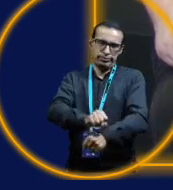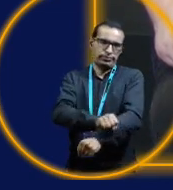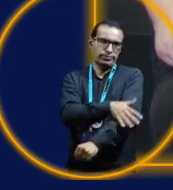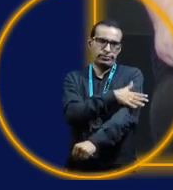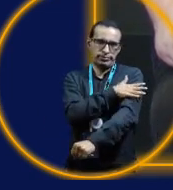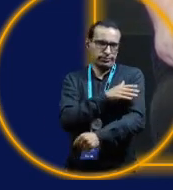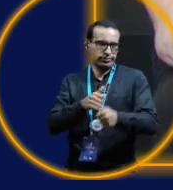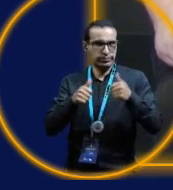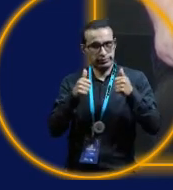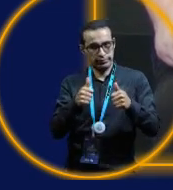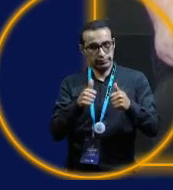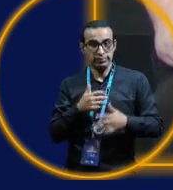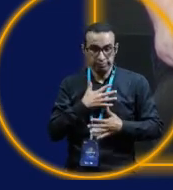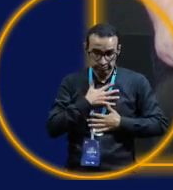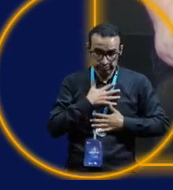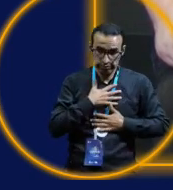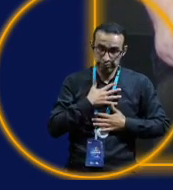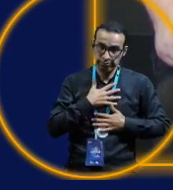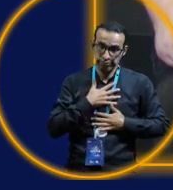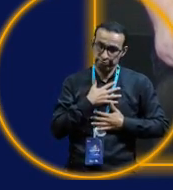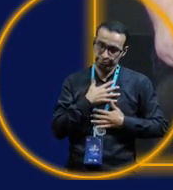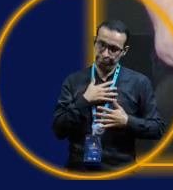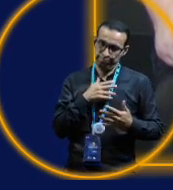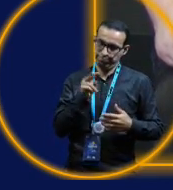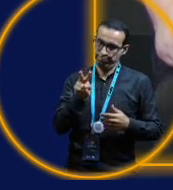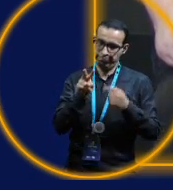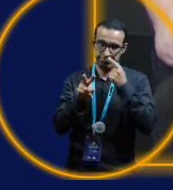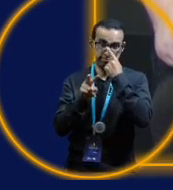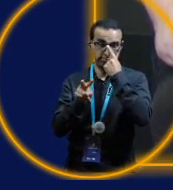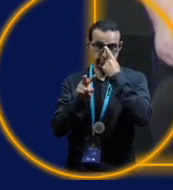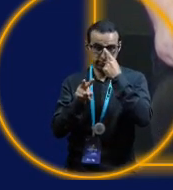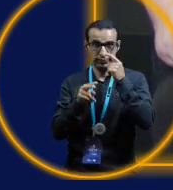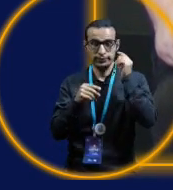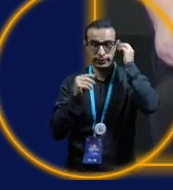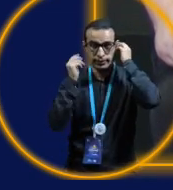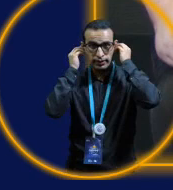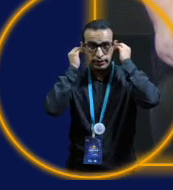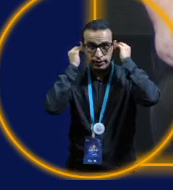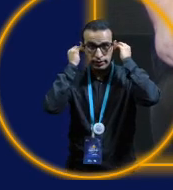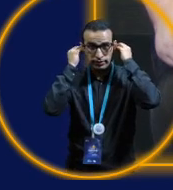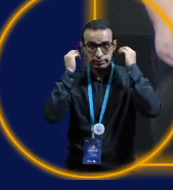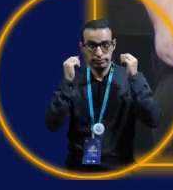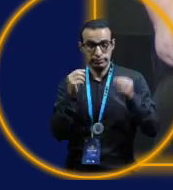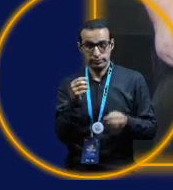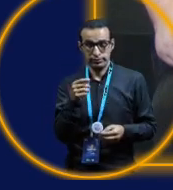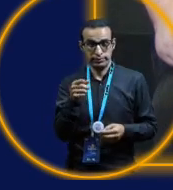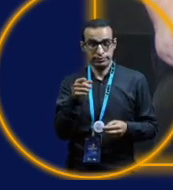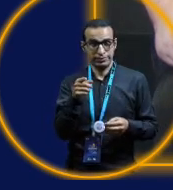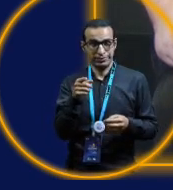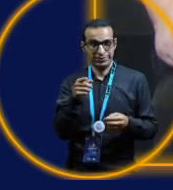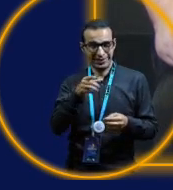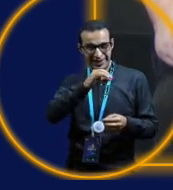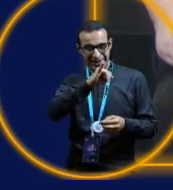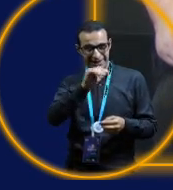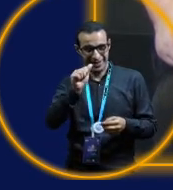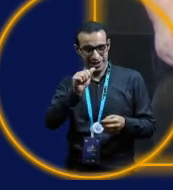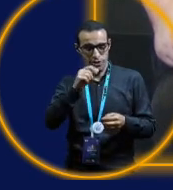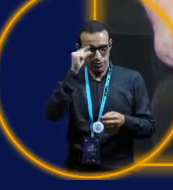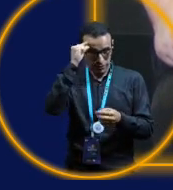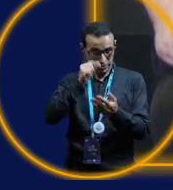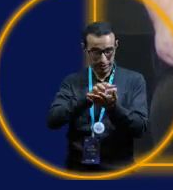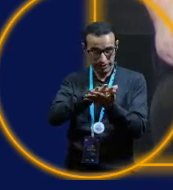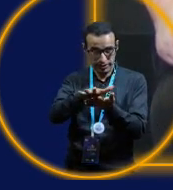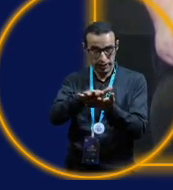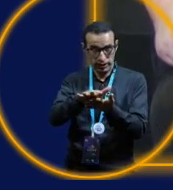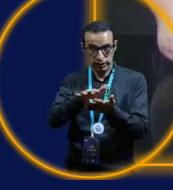y para mí la forma como estás decando O replicando tal vez estás haciéndolo más